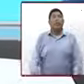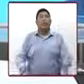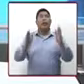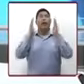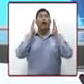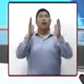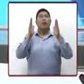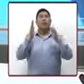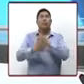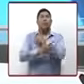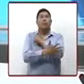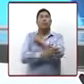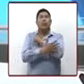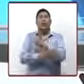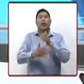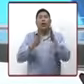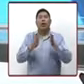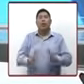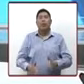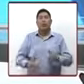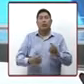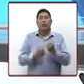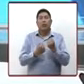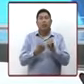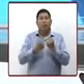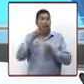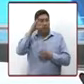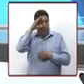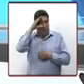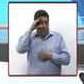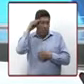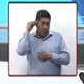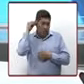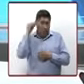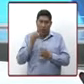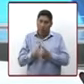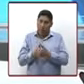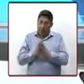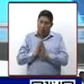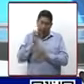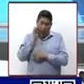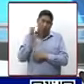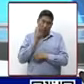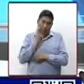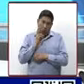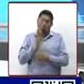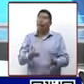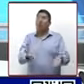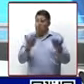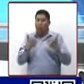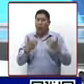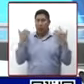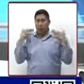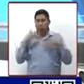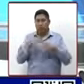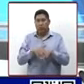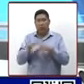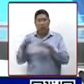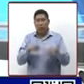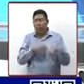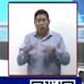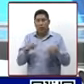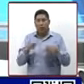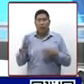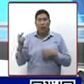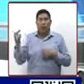Atención, porque campesinos afines al presidente Luis Arce Catacora le están pidiendo a Evo Morales que asista al congreso que se va a realizar en